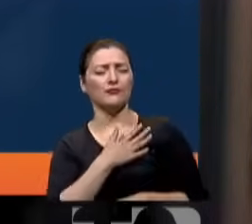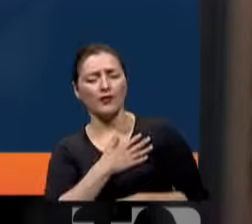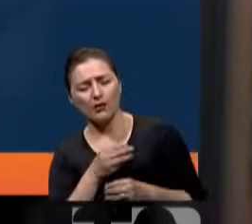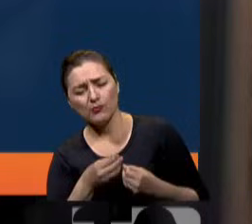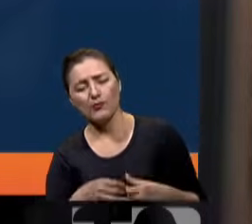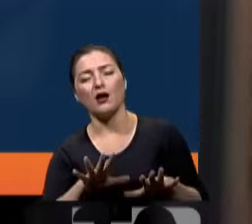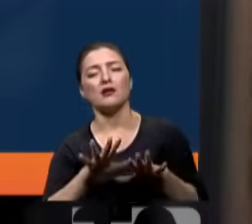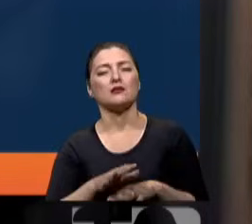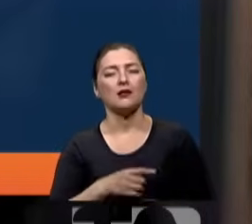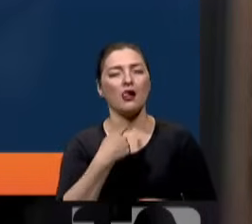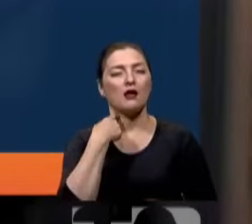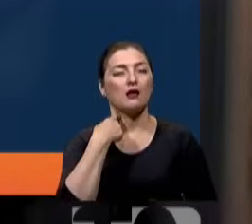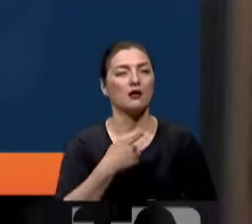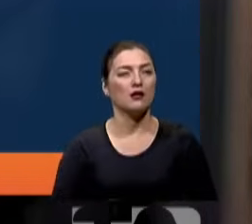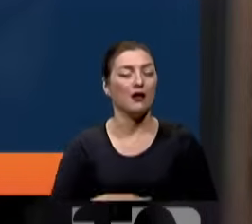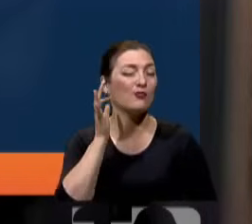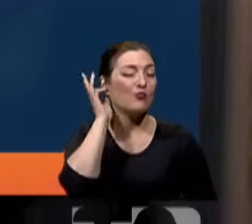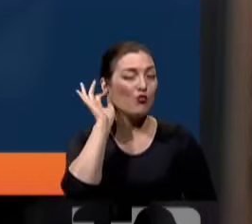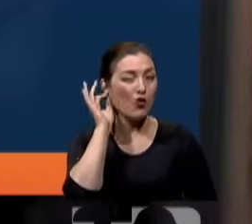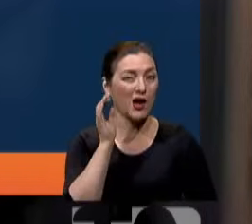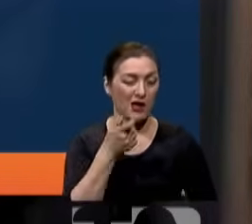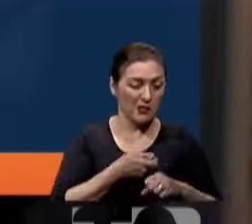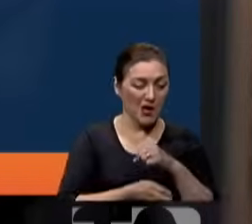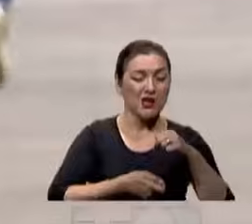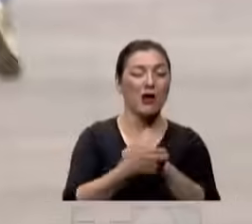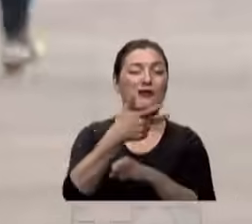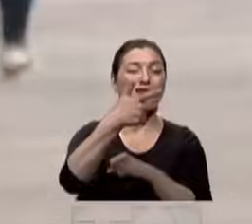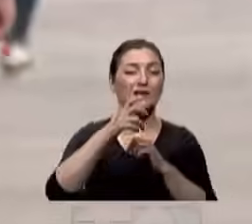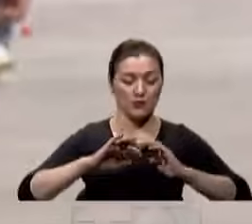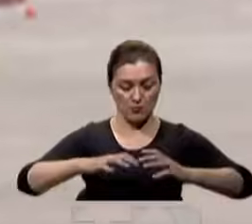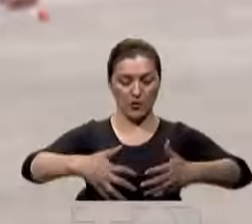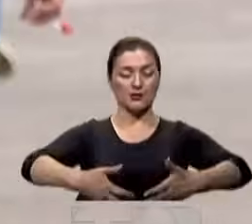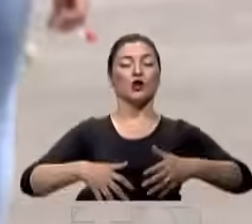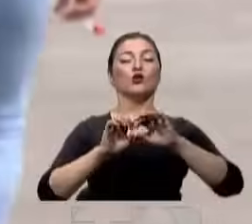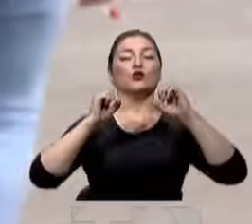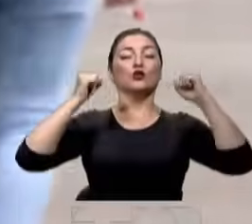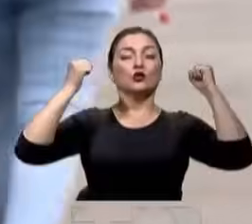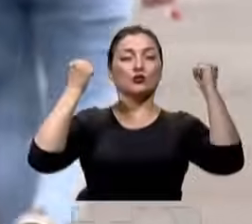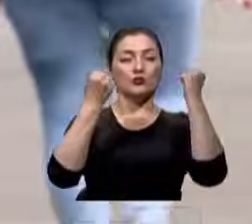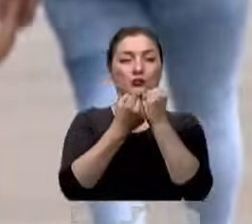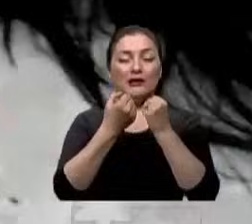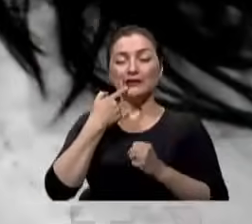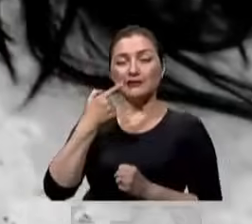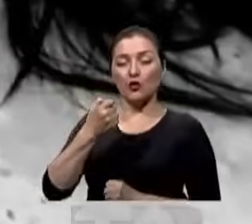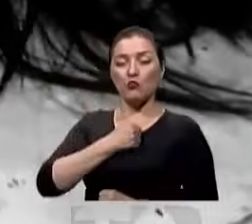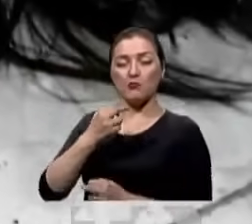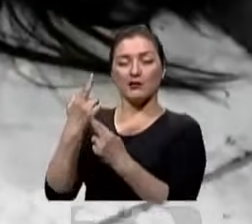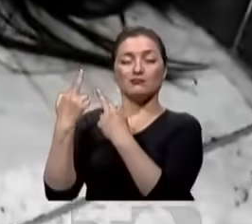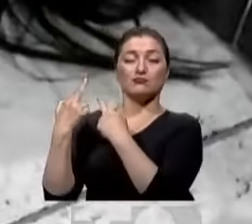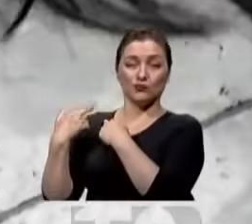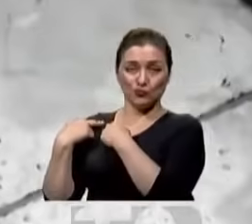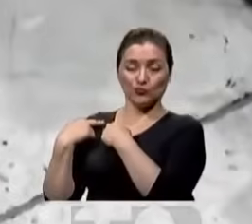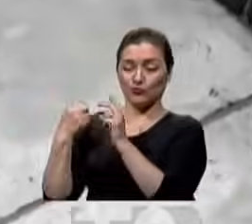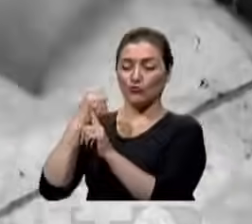género y 13 de las mujeres asesinadas estaban embarazadas. Como sociedad, manifiesta que también tenemos deberes